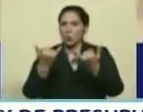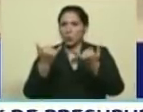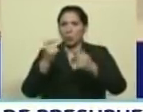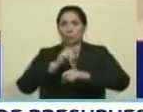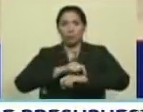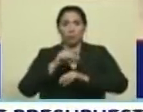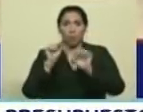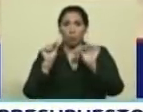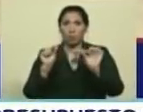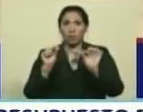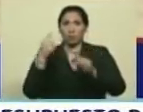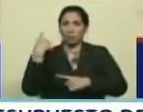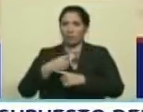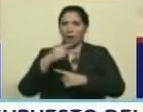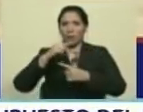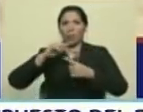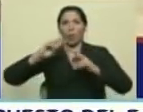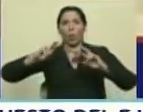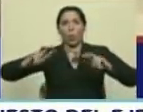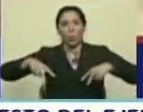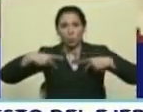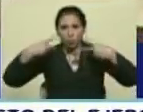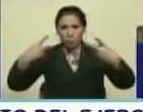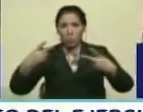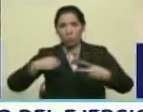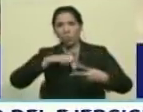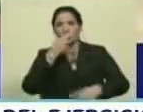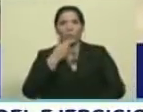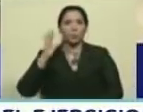tenemos que renovar nuestro compromiso con los ideales